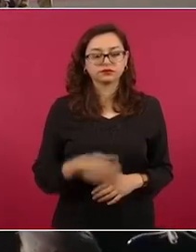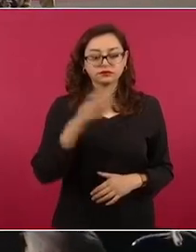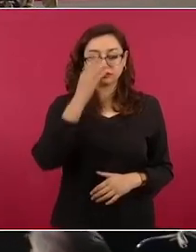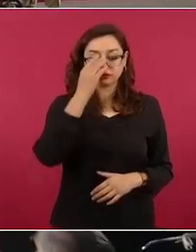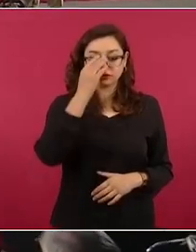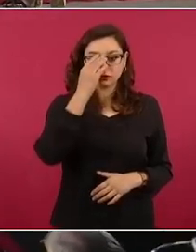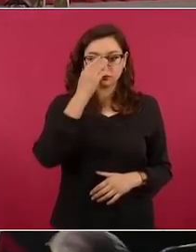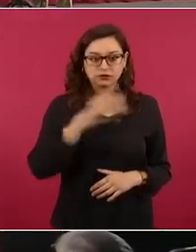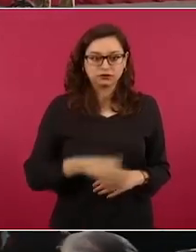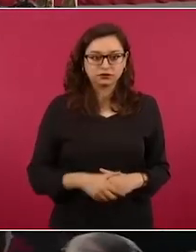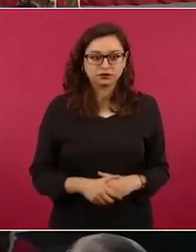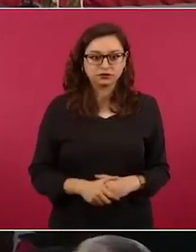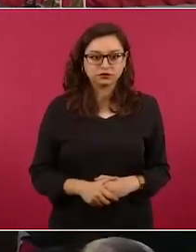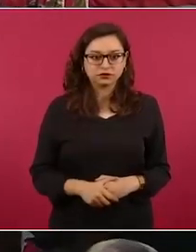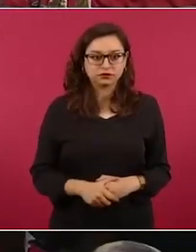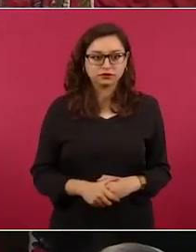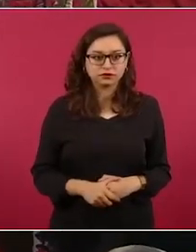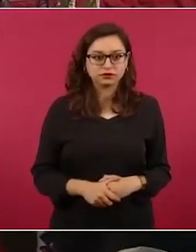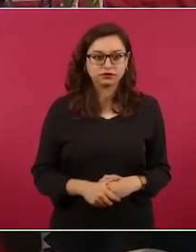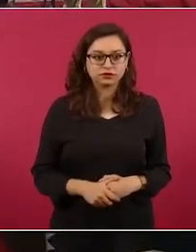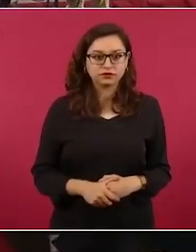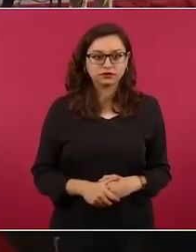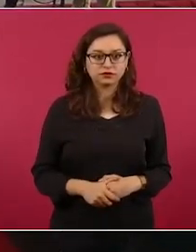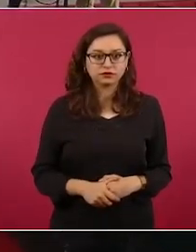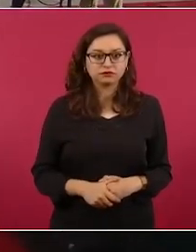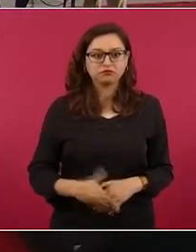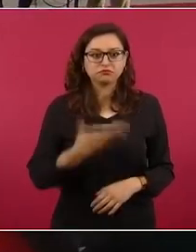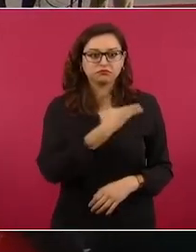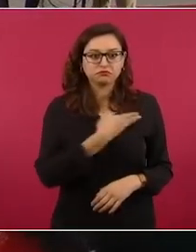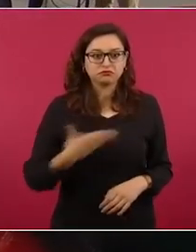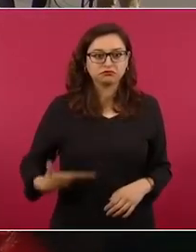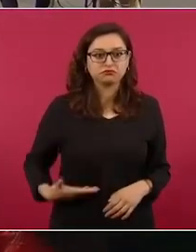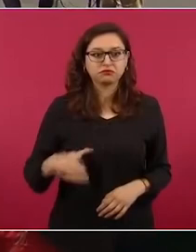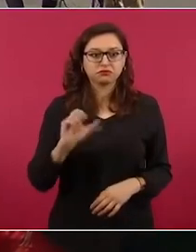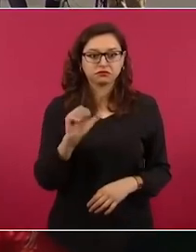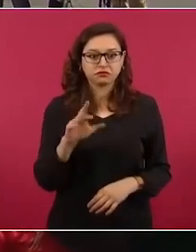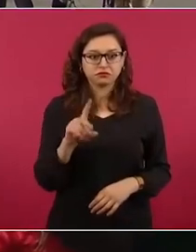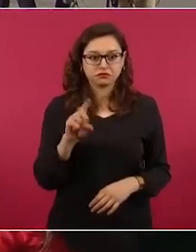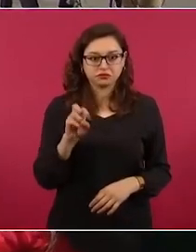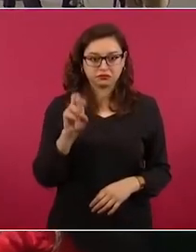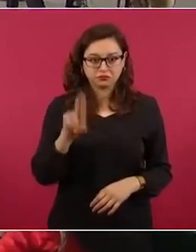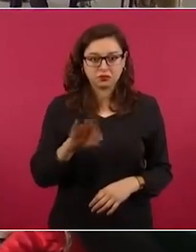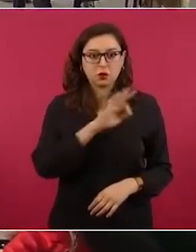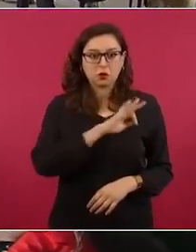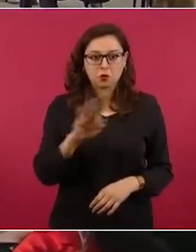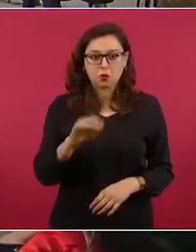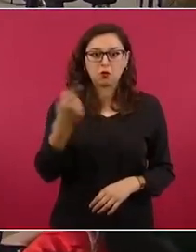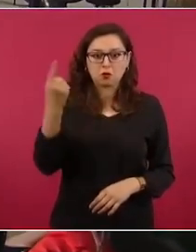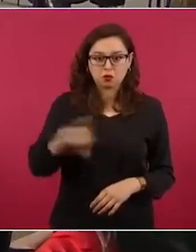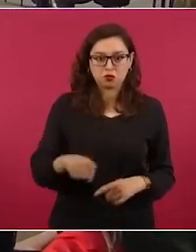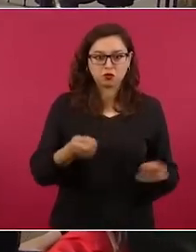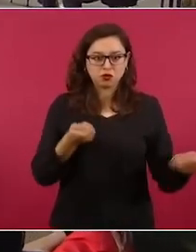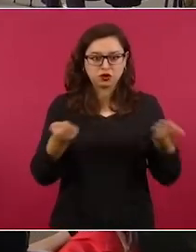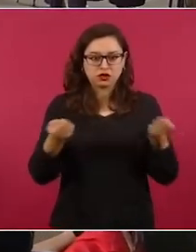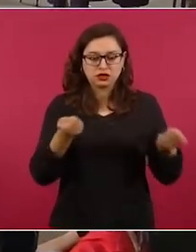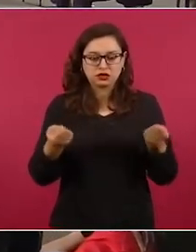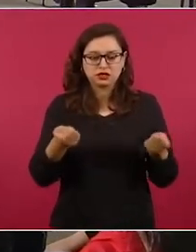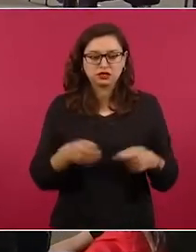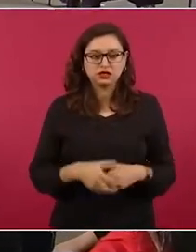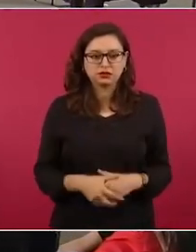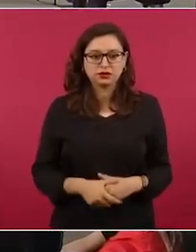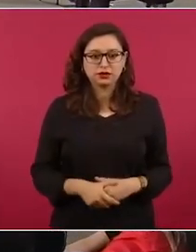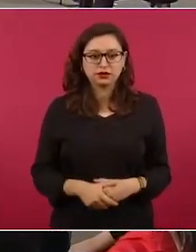Le président Calderón ne pouvait pas décider sans son ministre de l'Intérieur. Mira, y como ministro de l'Intérieur, páralo